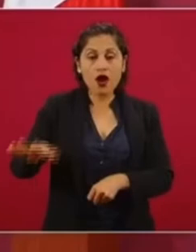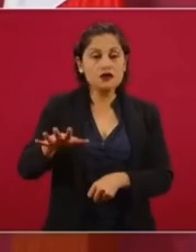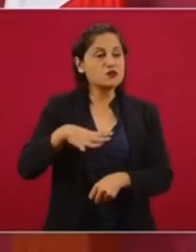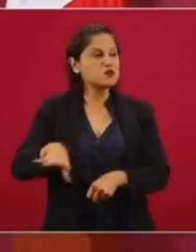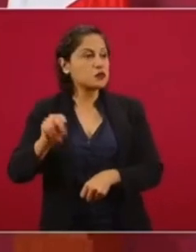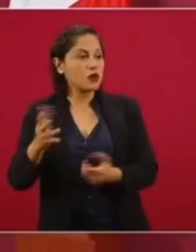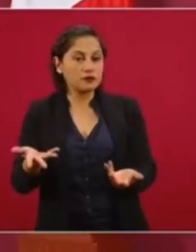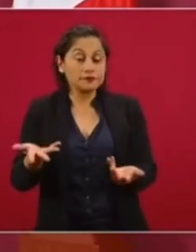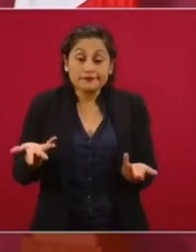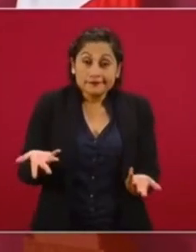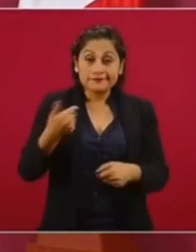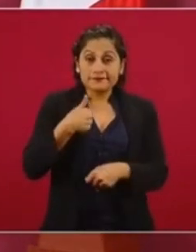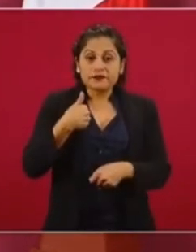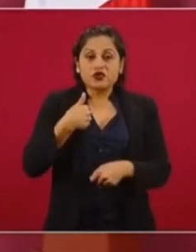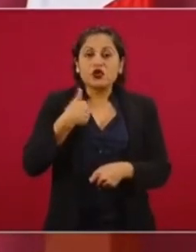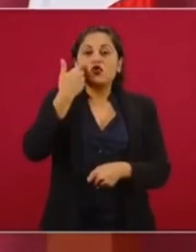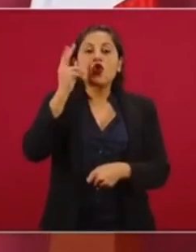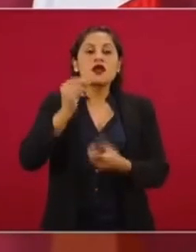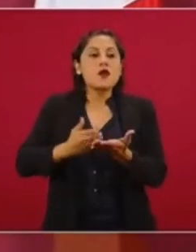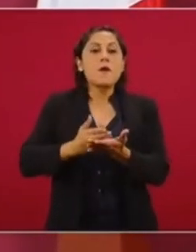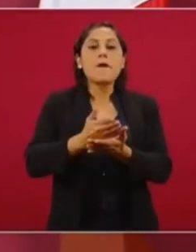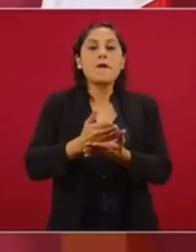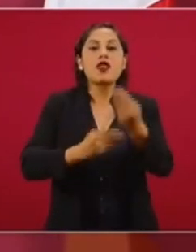en esta disputa